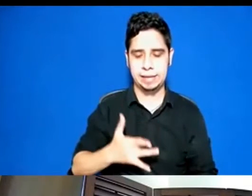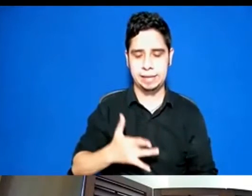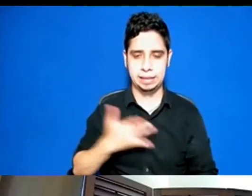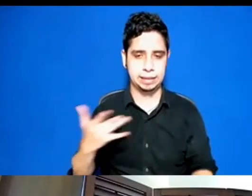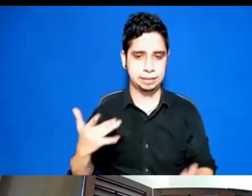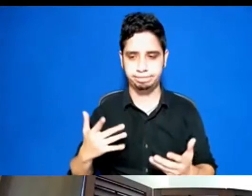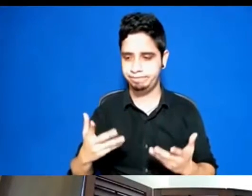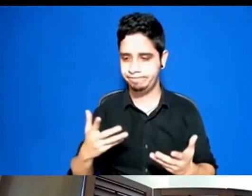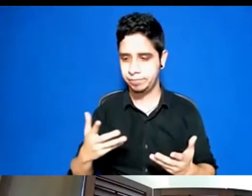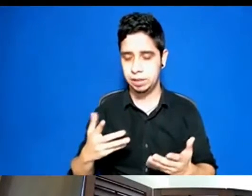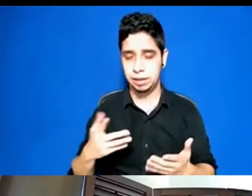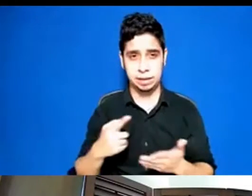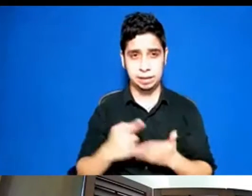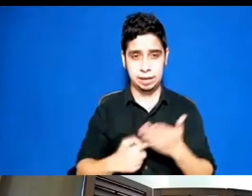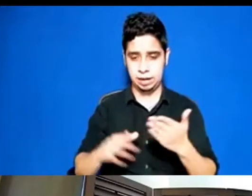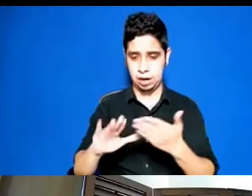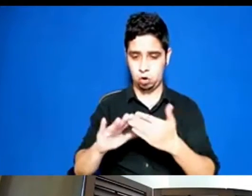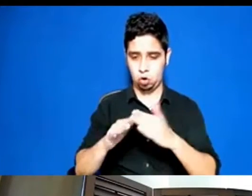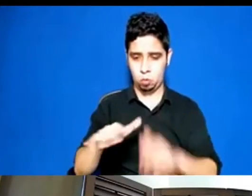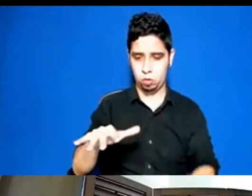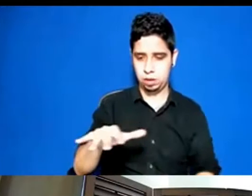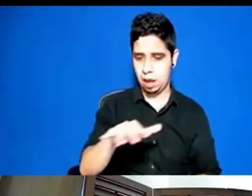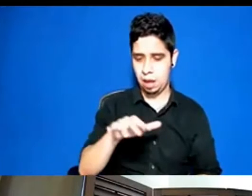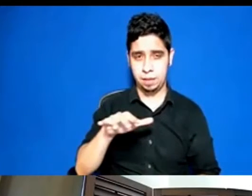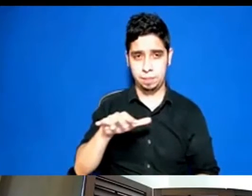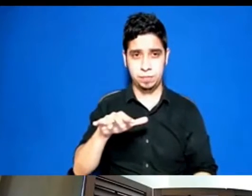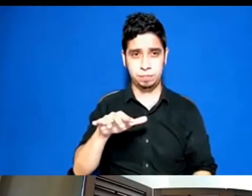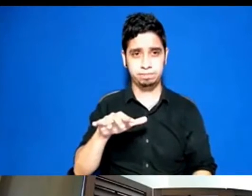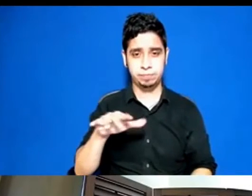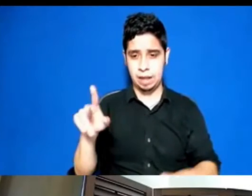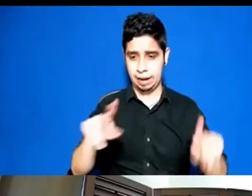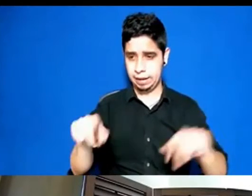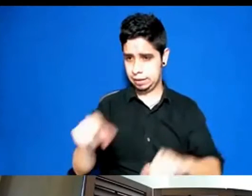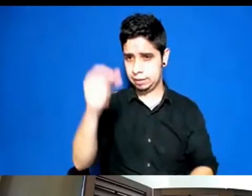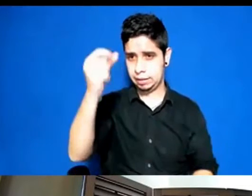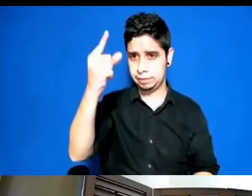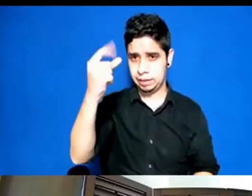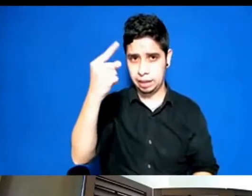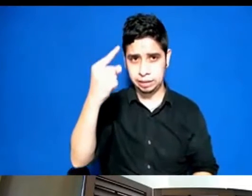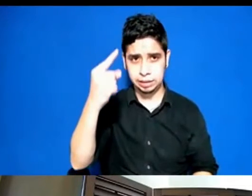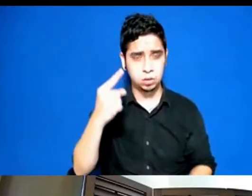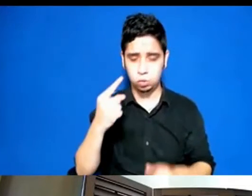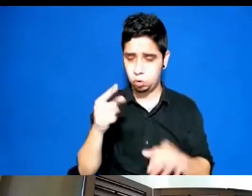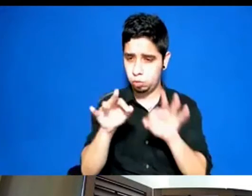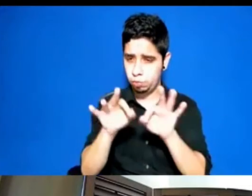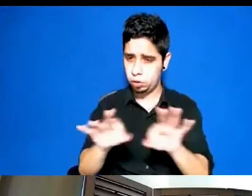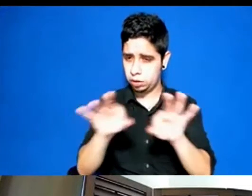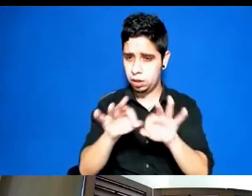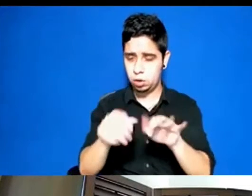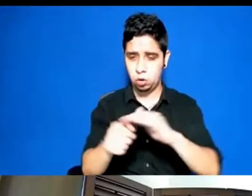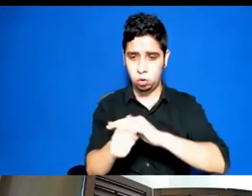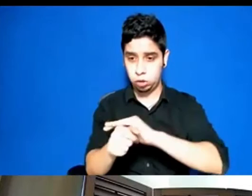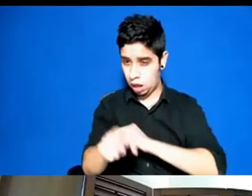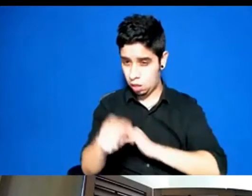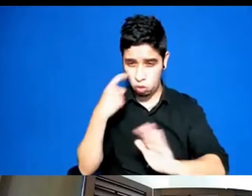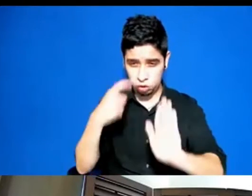la comunidad, o sea, que el pueblo está entendiendo la importancia, y si ustedes ven un cambio,